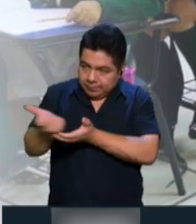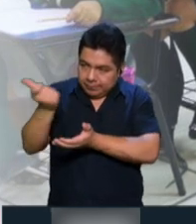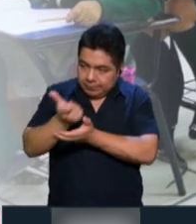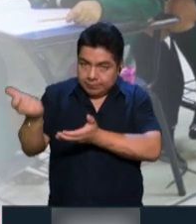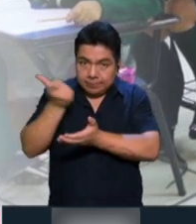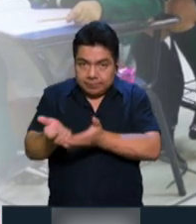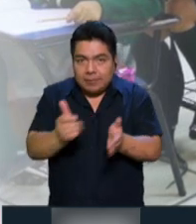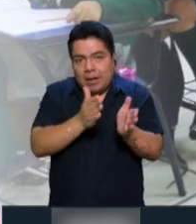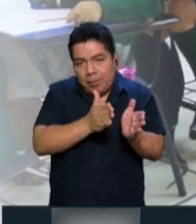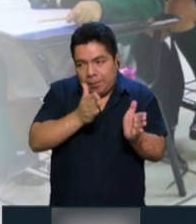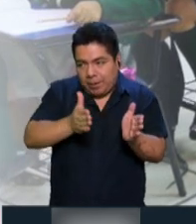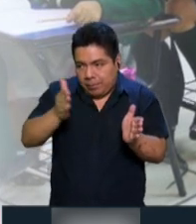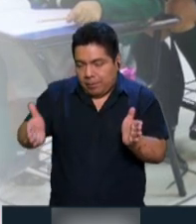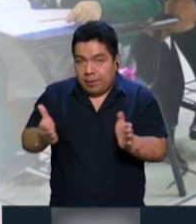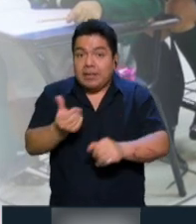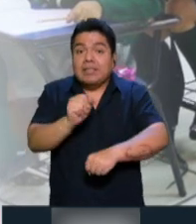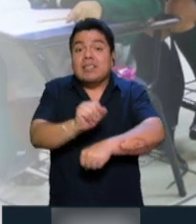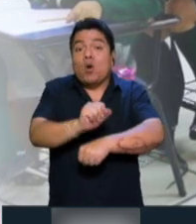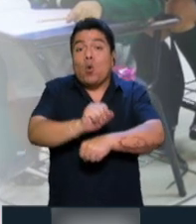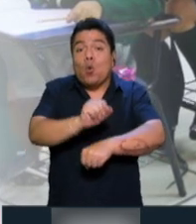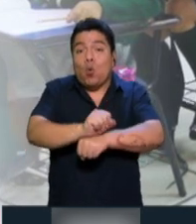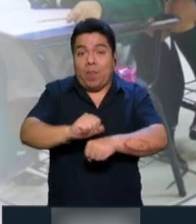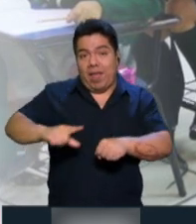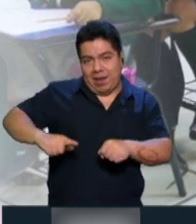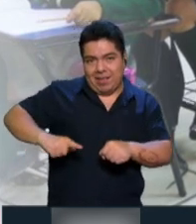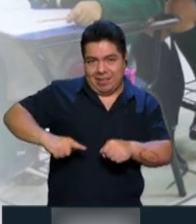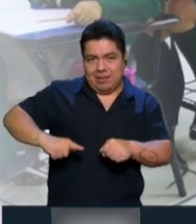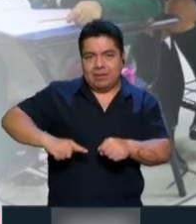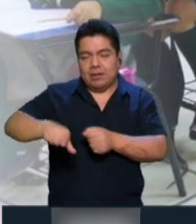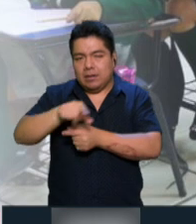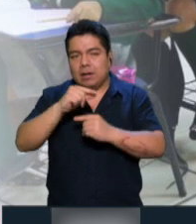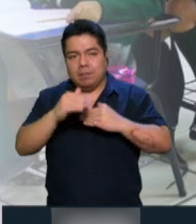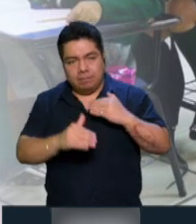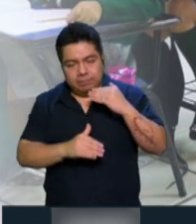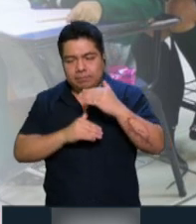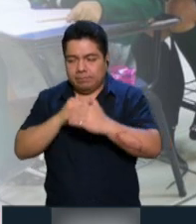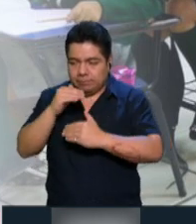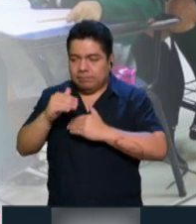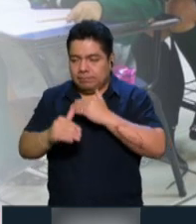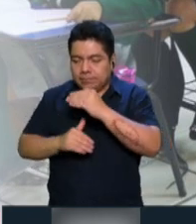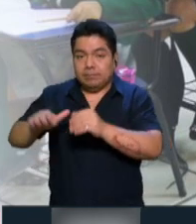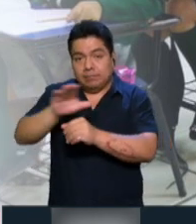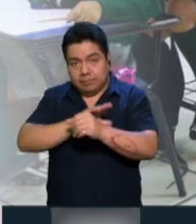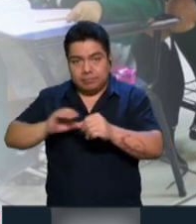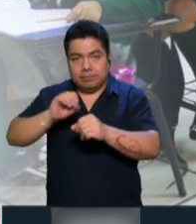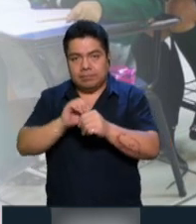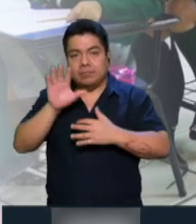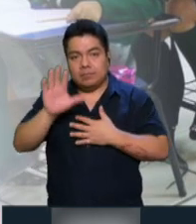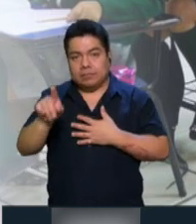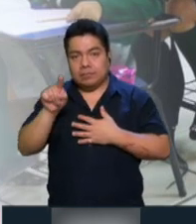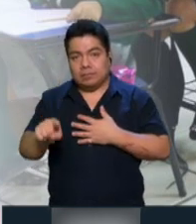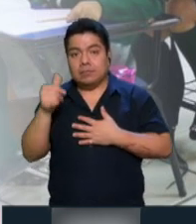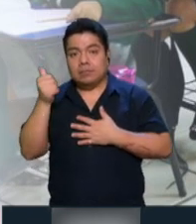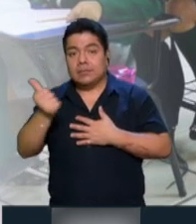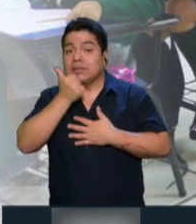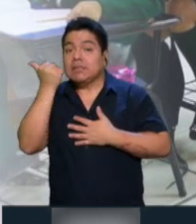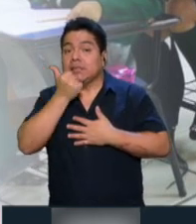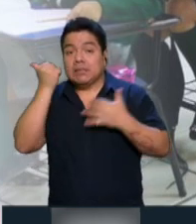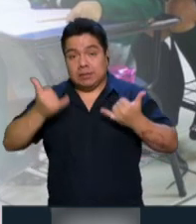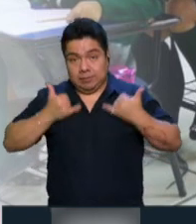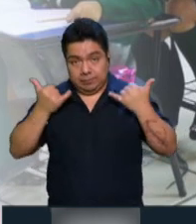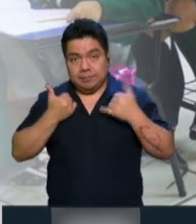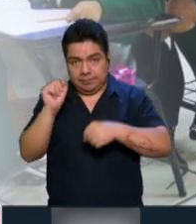una primera etapa en secundarias públicas para alcanzar de manera paulatina una cobertura de 5.6 millones de jóvenes de este